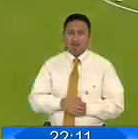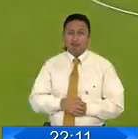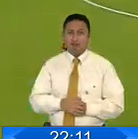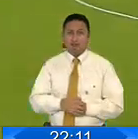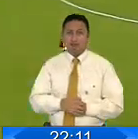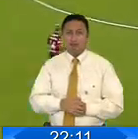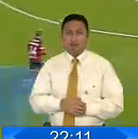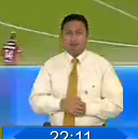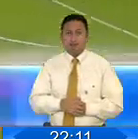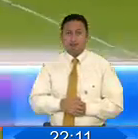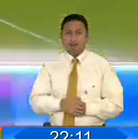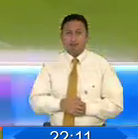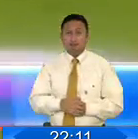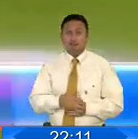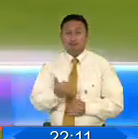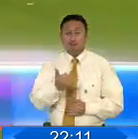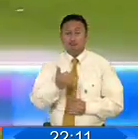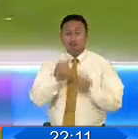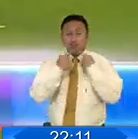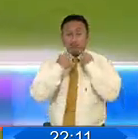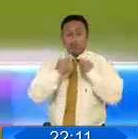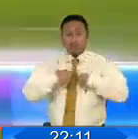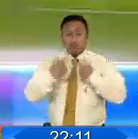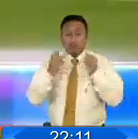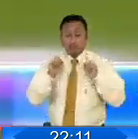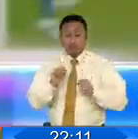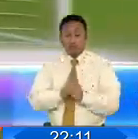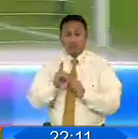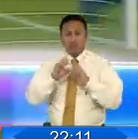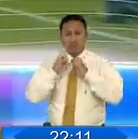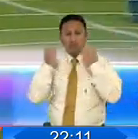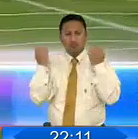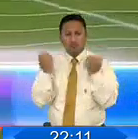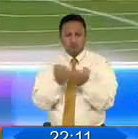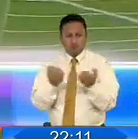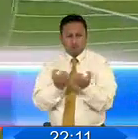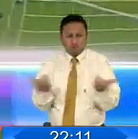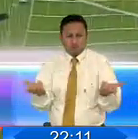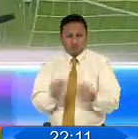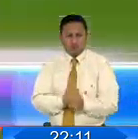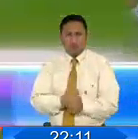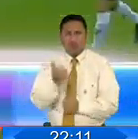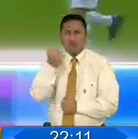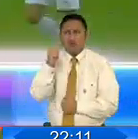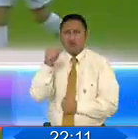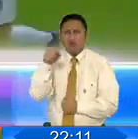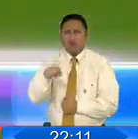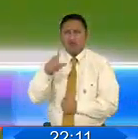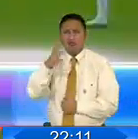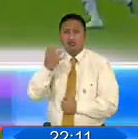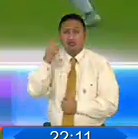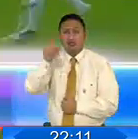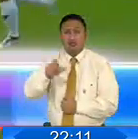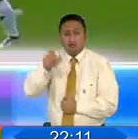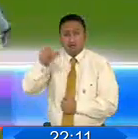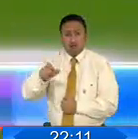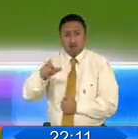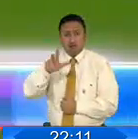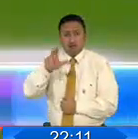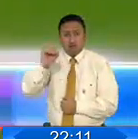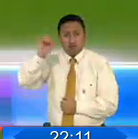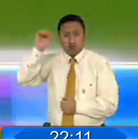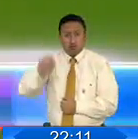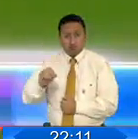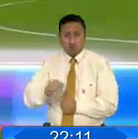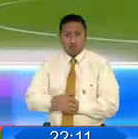muestra escéptico ante los anuncios realizados sobre el aforo en los estadios, pues serían de 10,000 a 15,000 personas con el 30% del